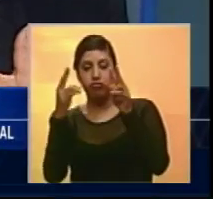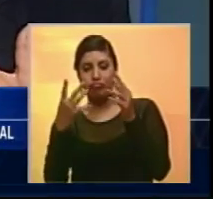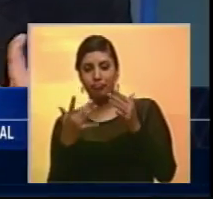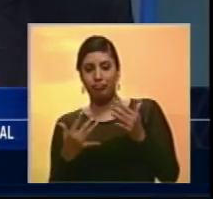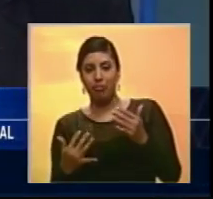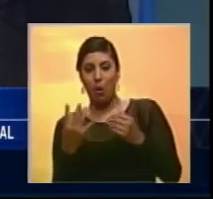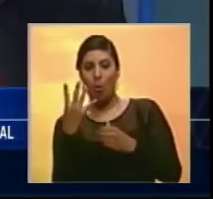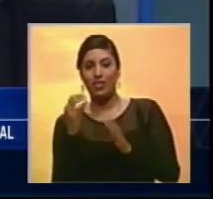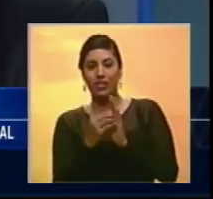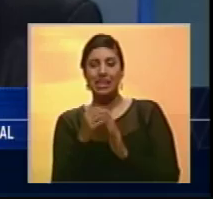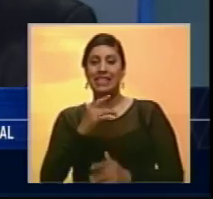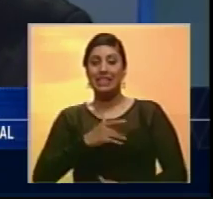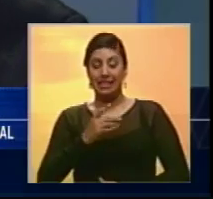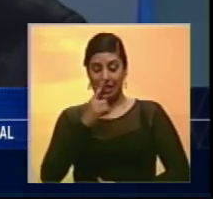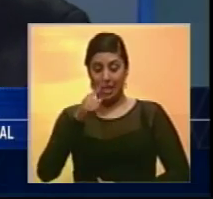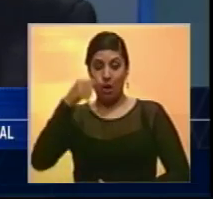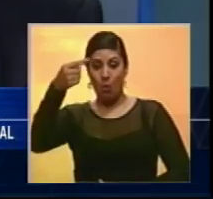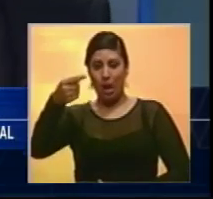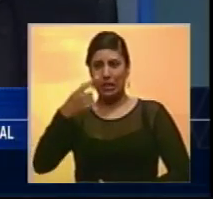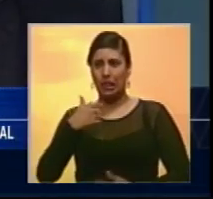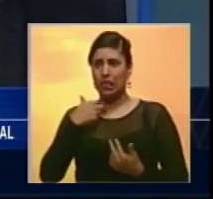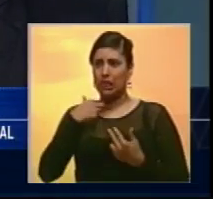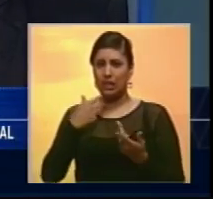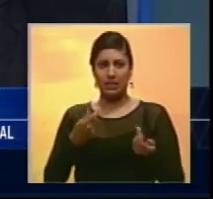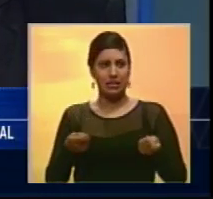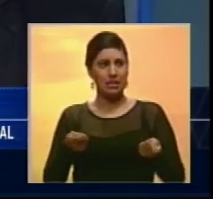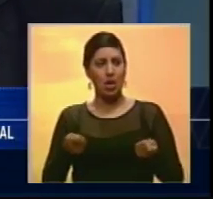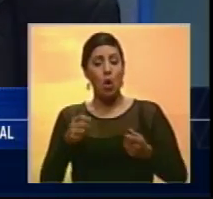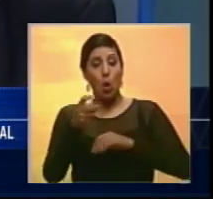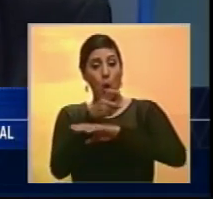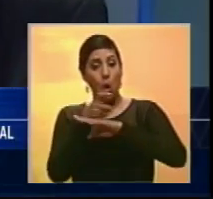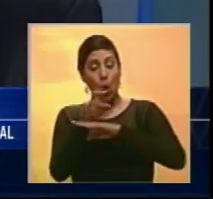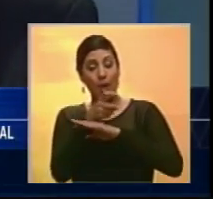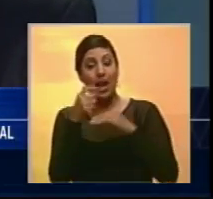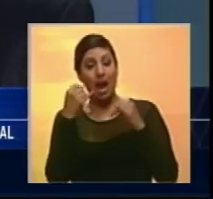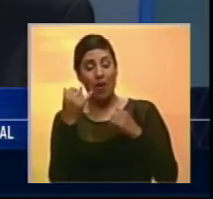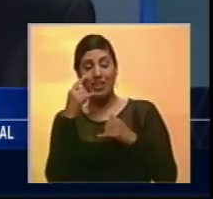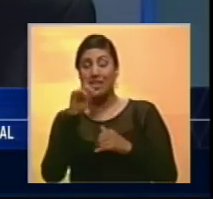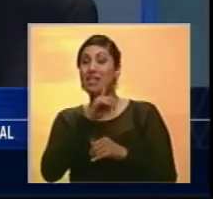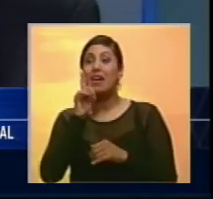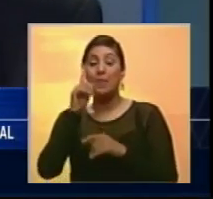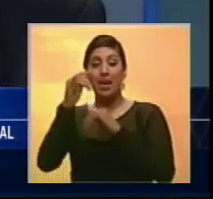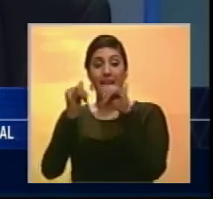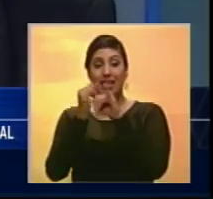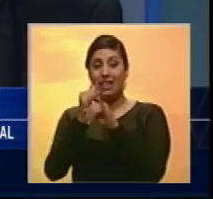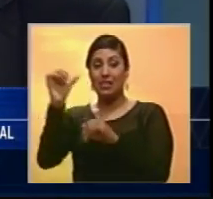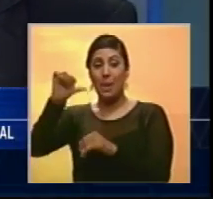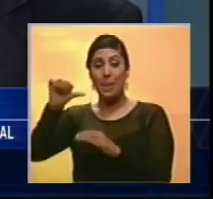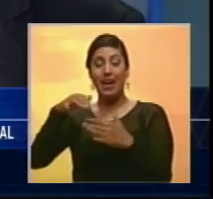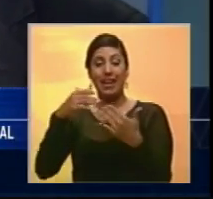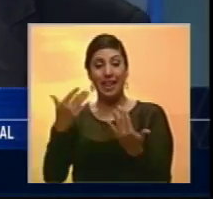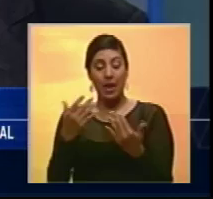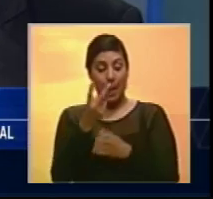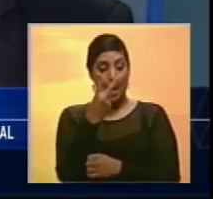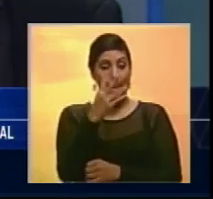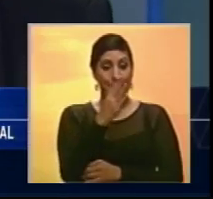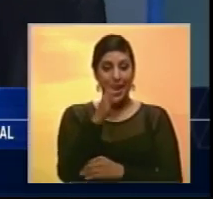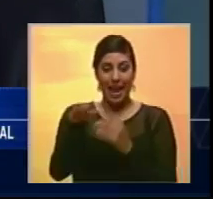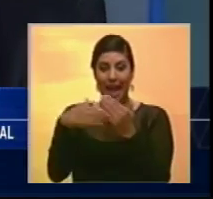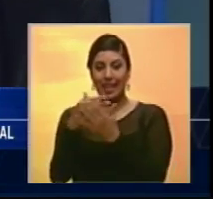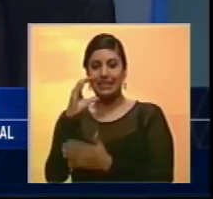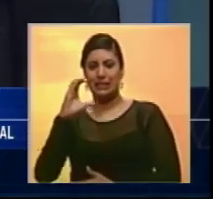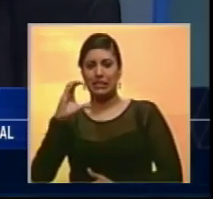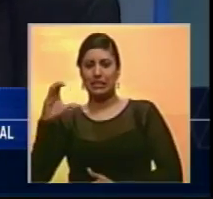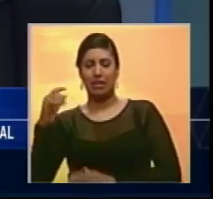lo vamos a sentir en el primer trimestre del año, con un gobierno que fue descalificada la deuda externa venezolana de B a